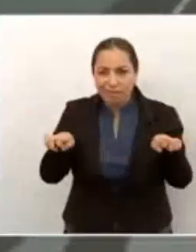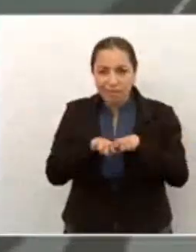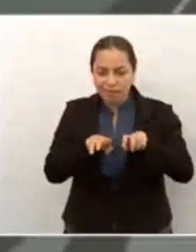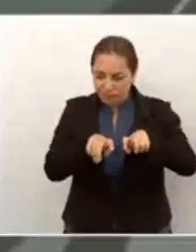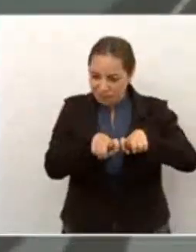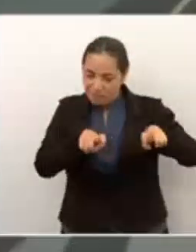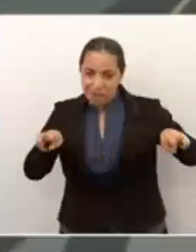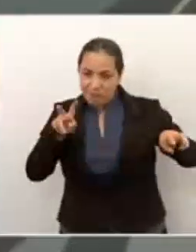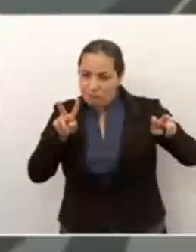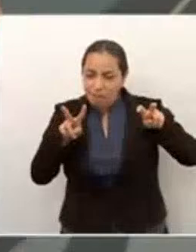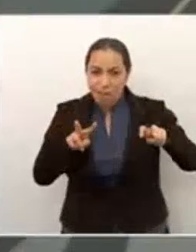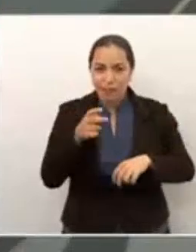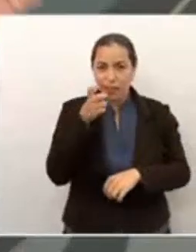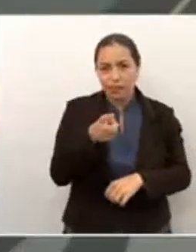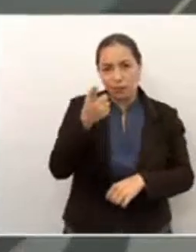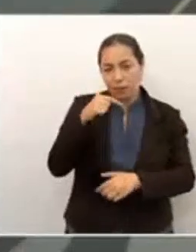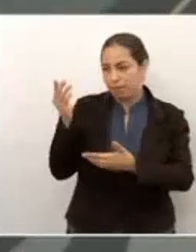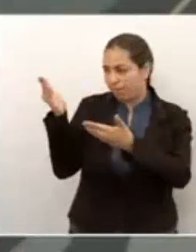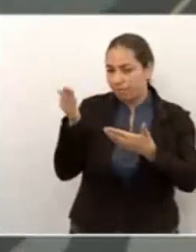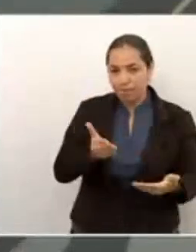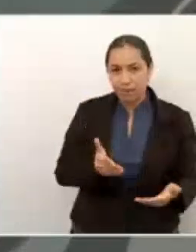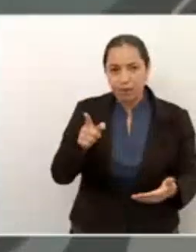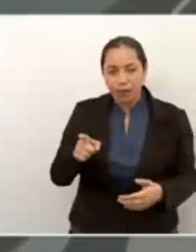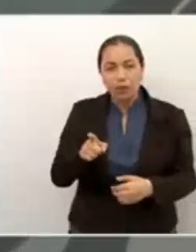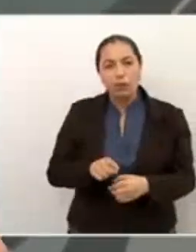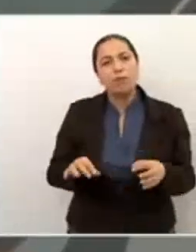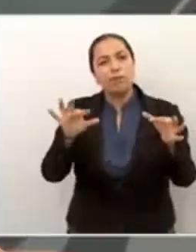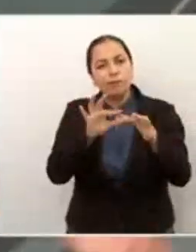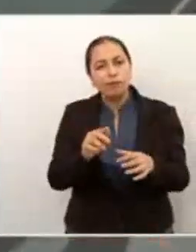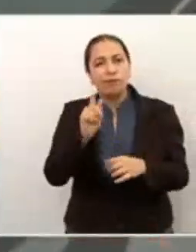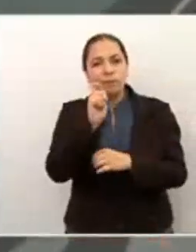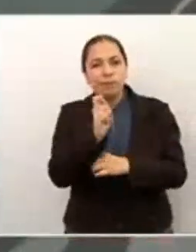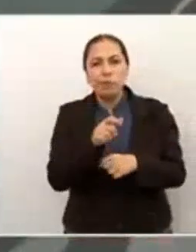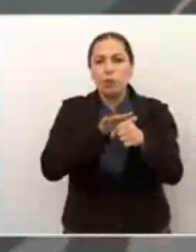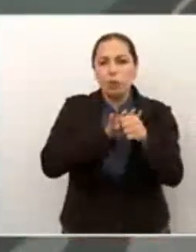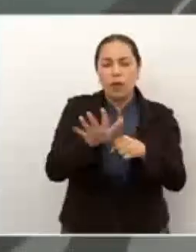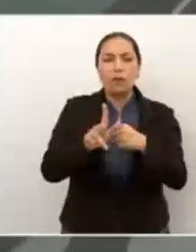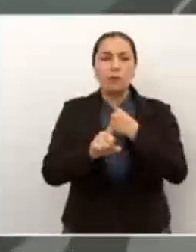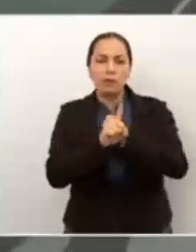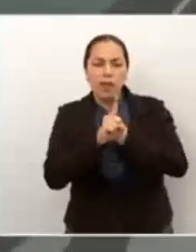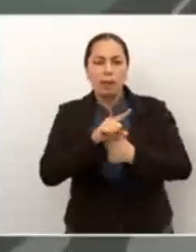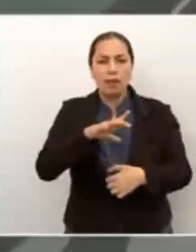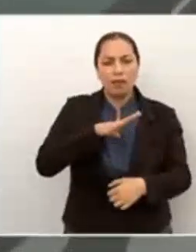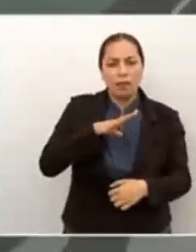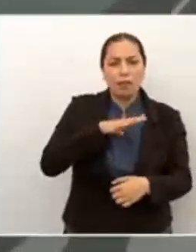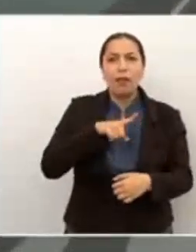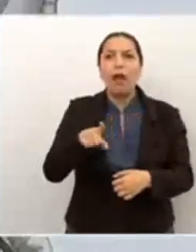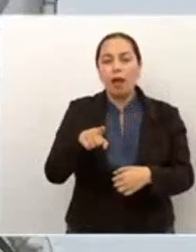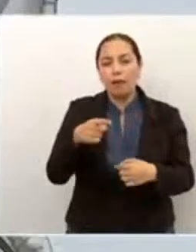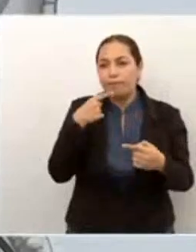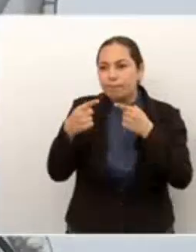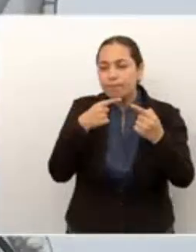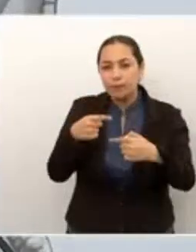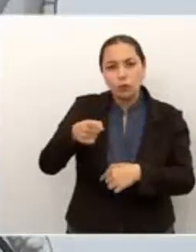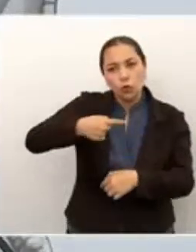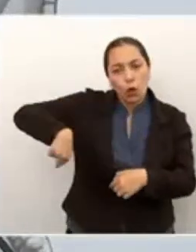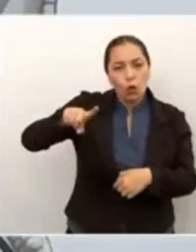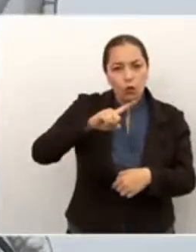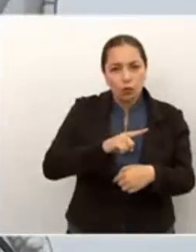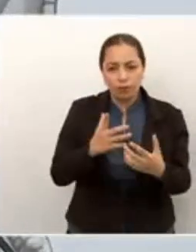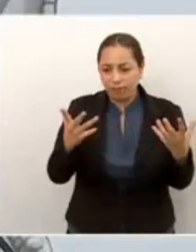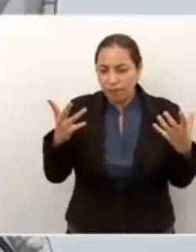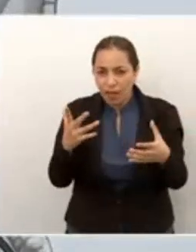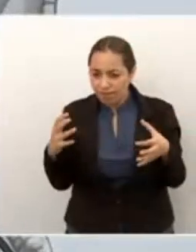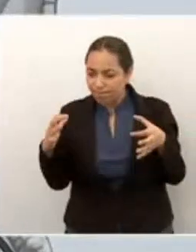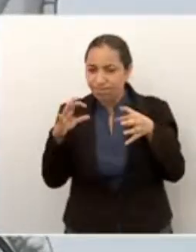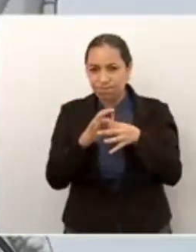todos escuchemos, nos enteremos qué problemas hay y entre todos atendamos. Bueno, ya escucharon, vamos a